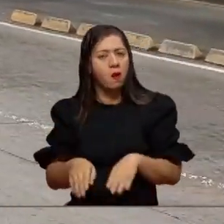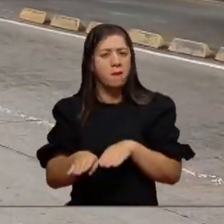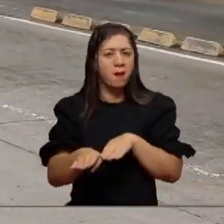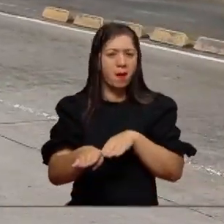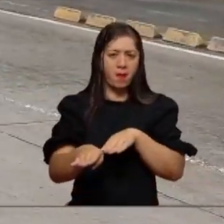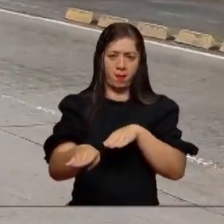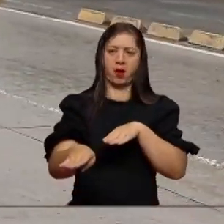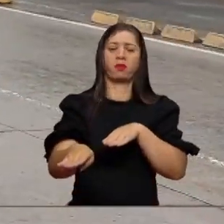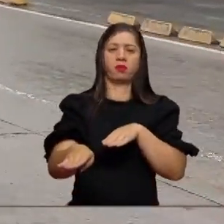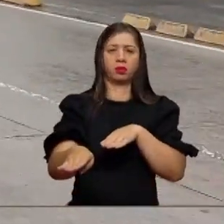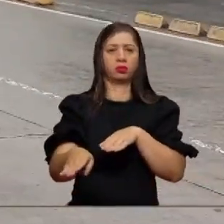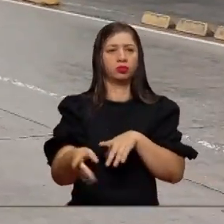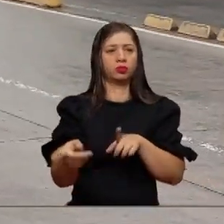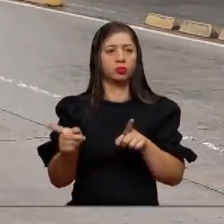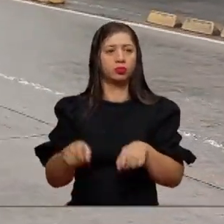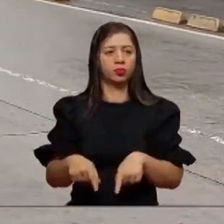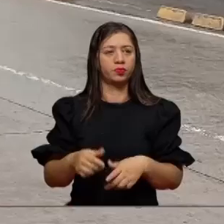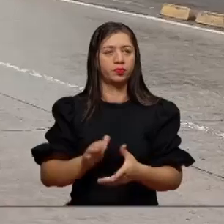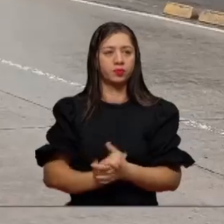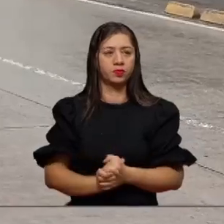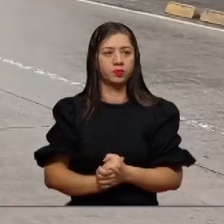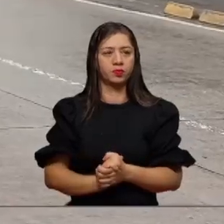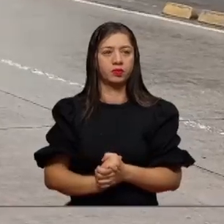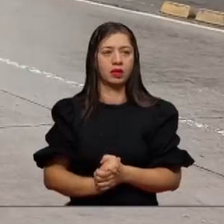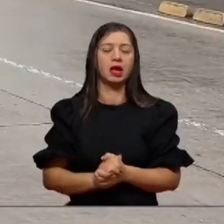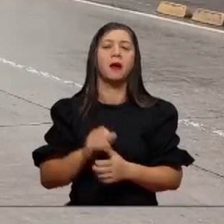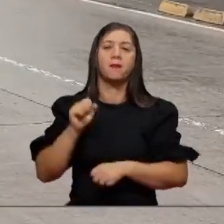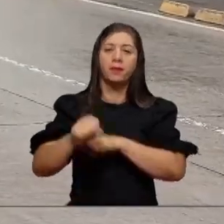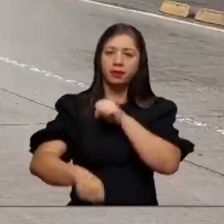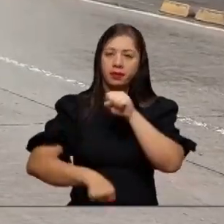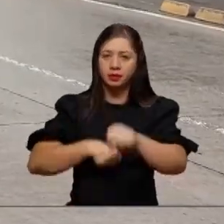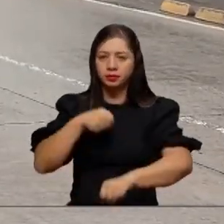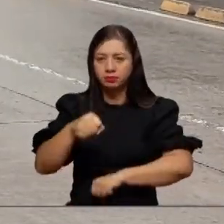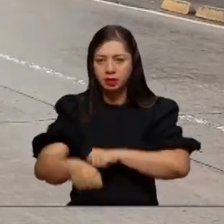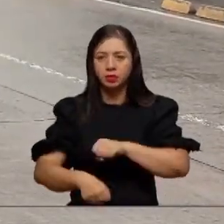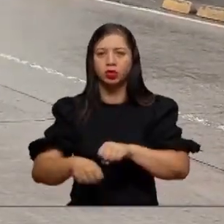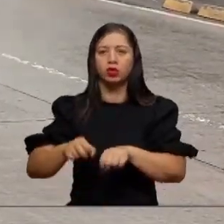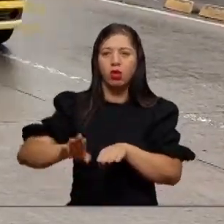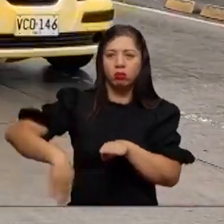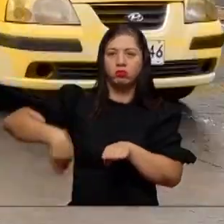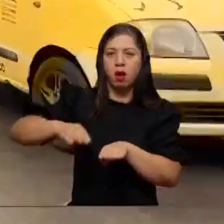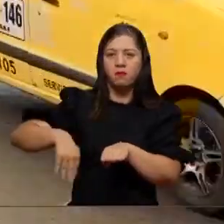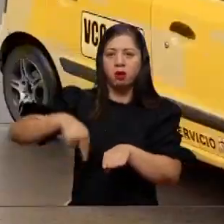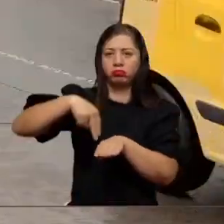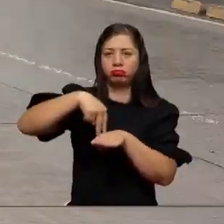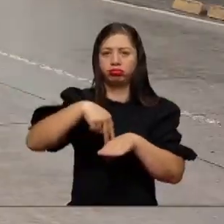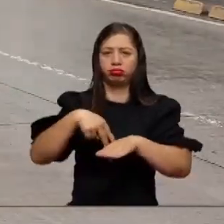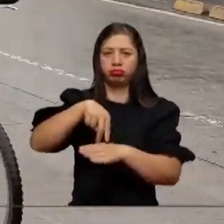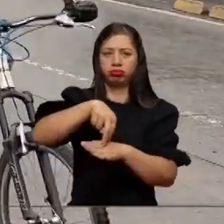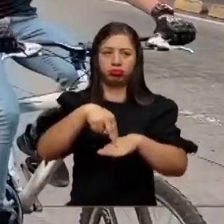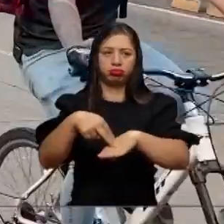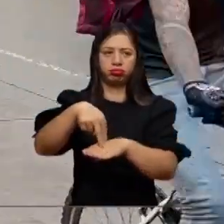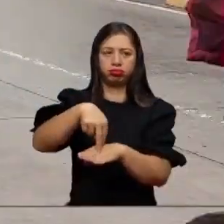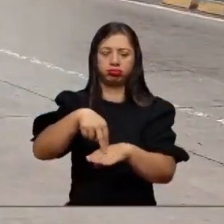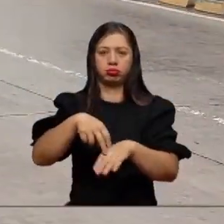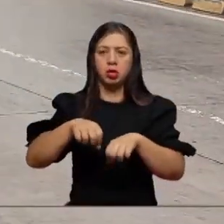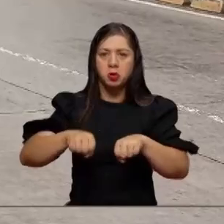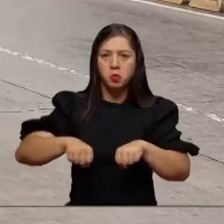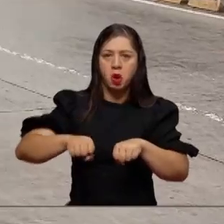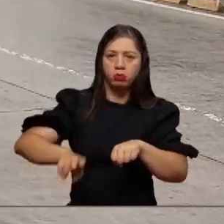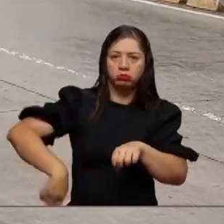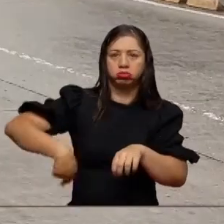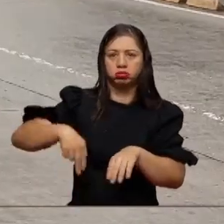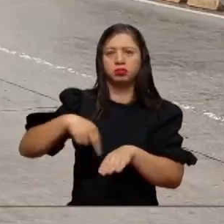trancones, pero por supuesto, sí se ve gente más en bicicleta, se ve gente en patineta y se ve gente en diferentes